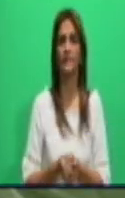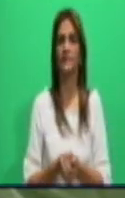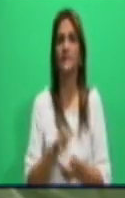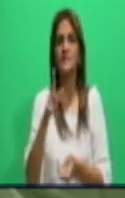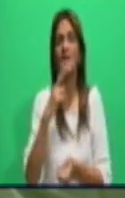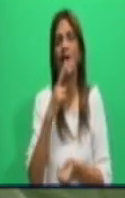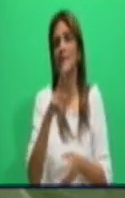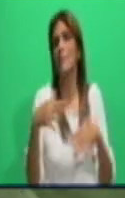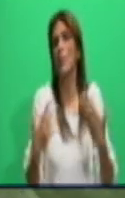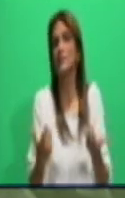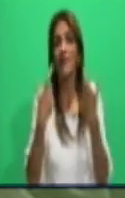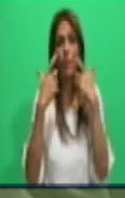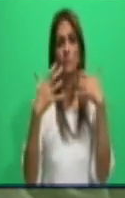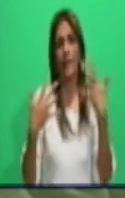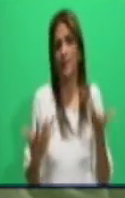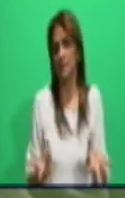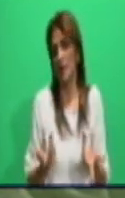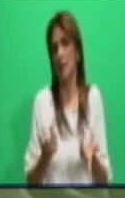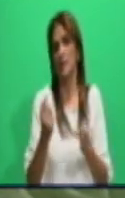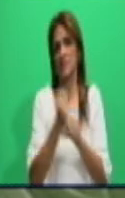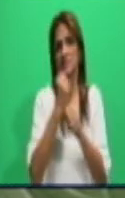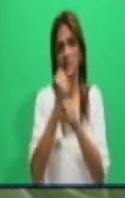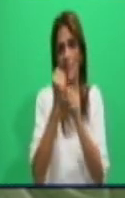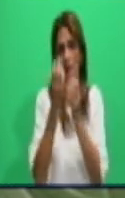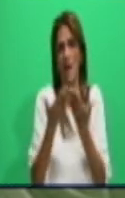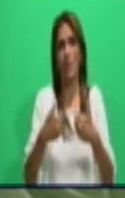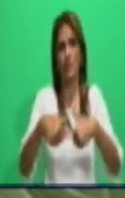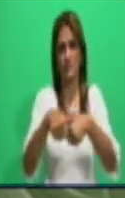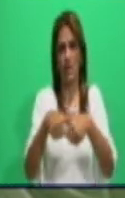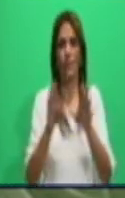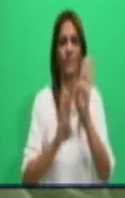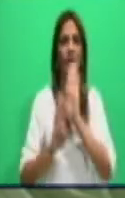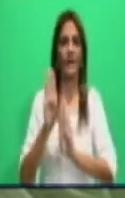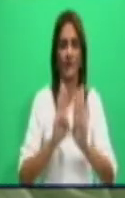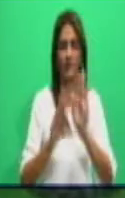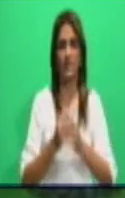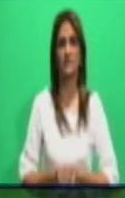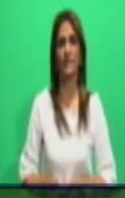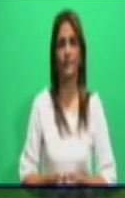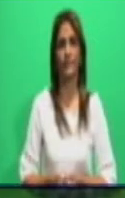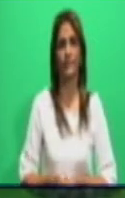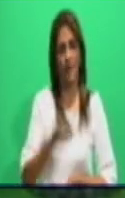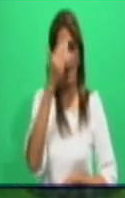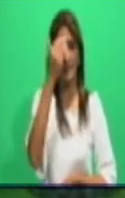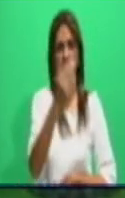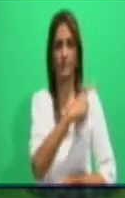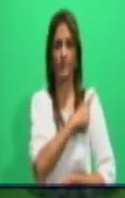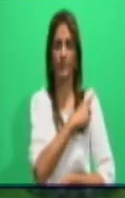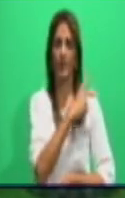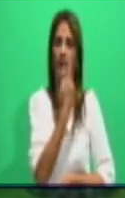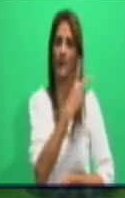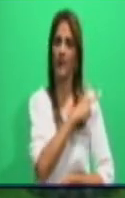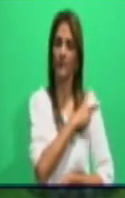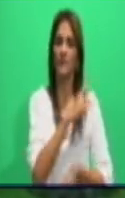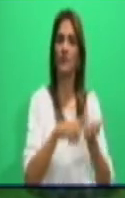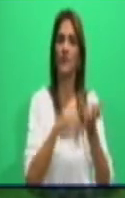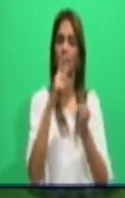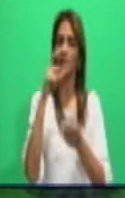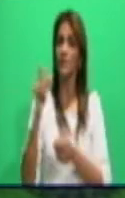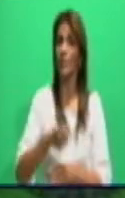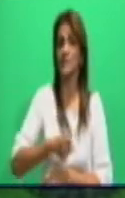fundamental en la cual se trabaja en este consejo defensa gracias al compañero carito santiestéban ávila presidente del consejo de